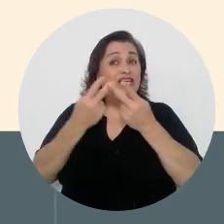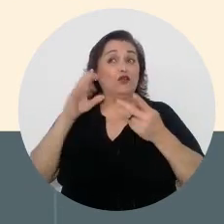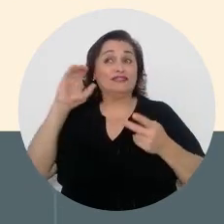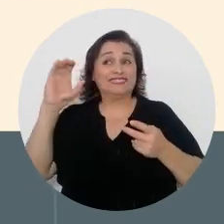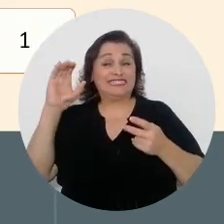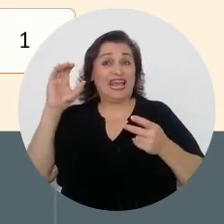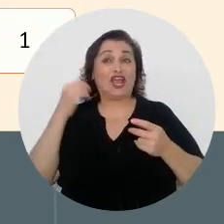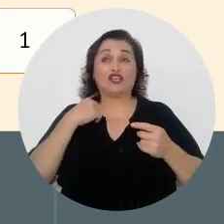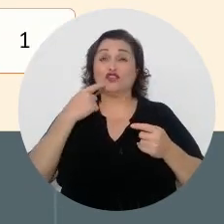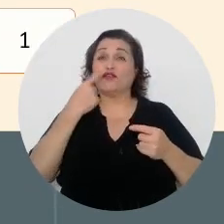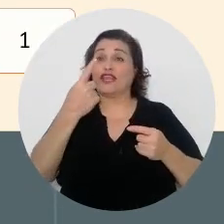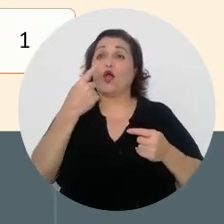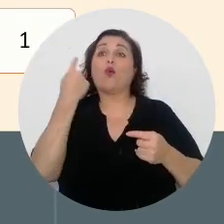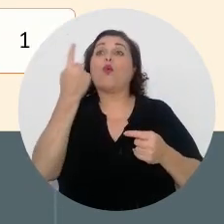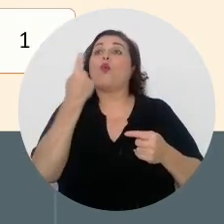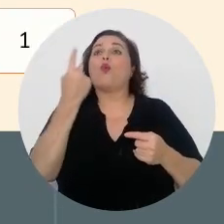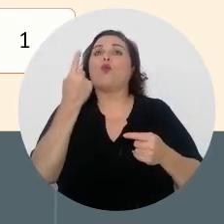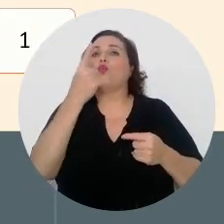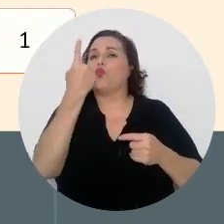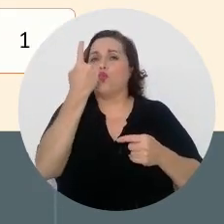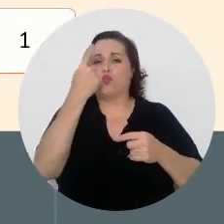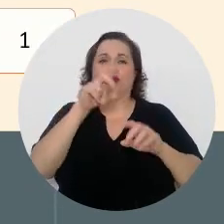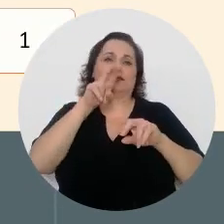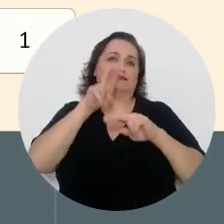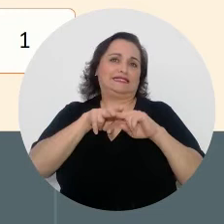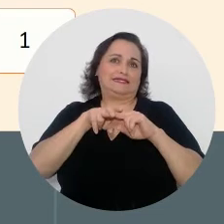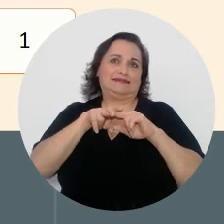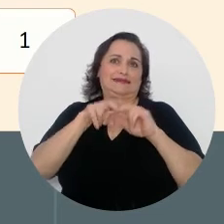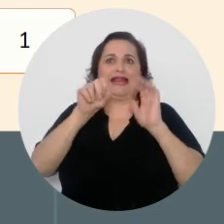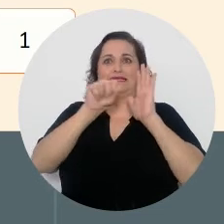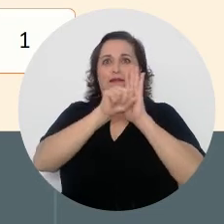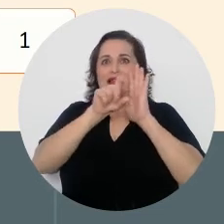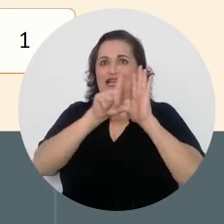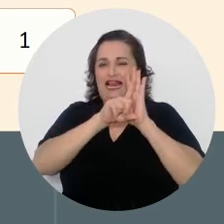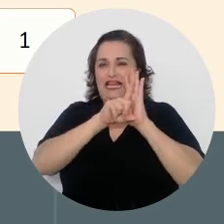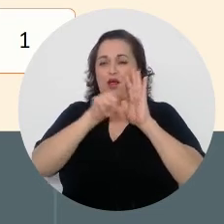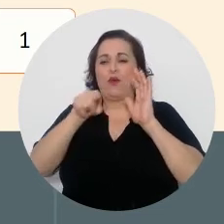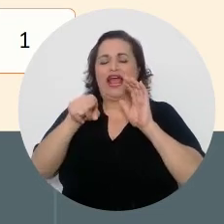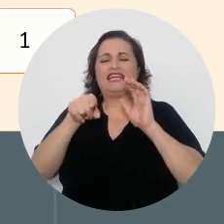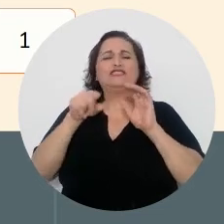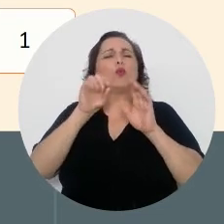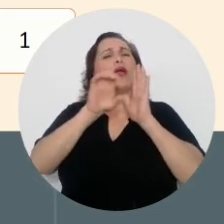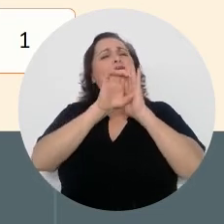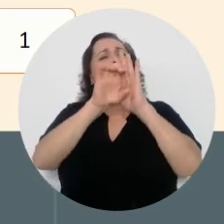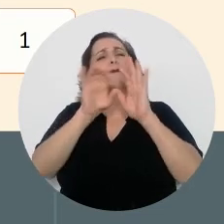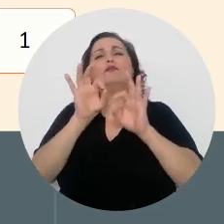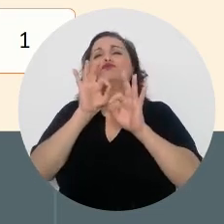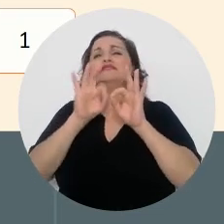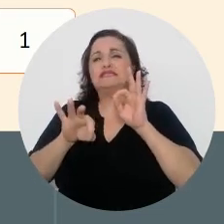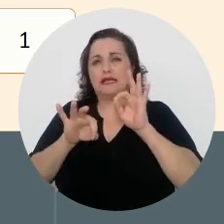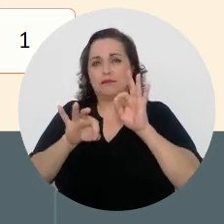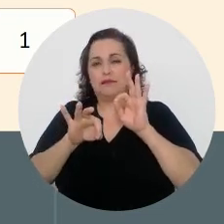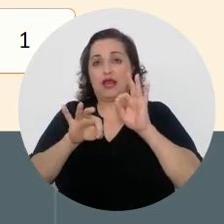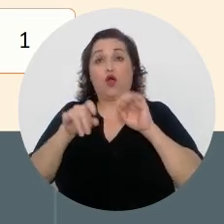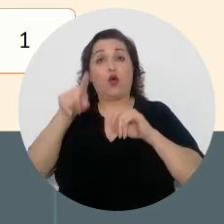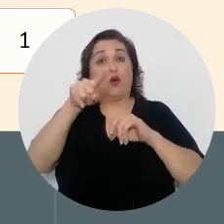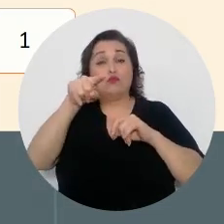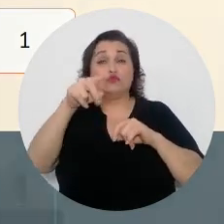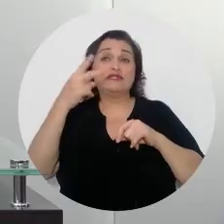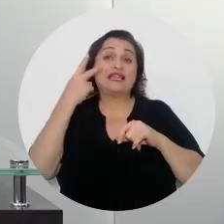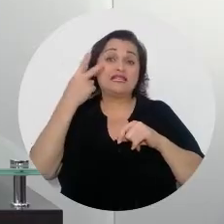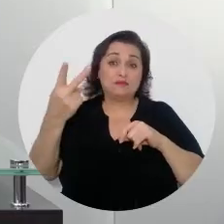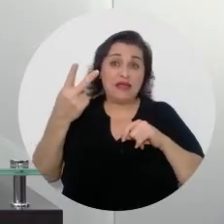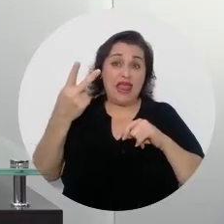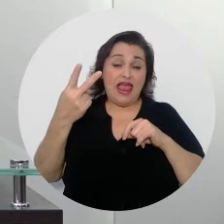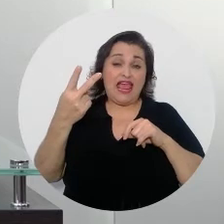El partido C, como les mencionaba, obtiene únicamente 1 curul. Este es un caso sencillo, ¿por qué? Porque